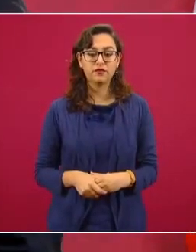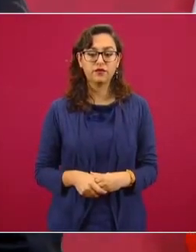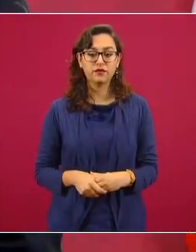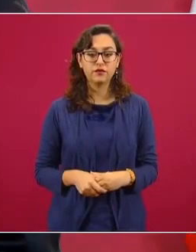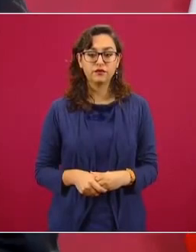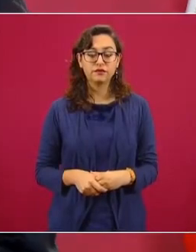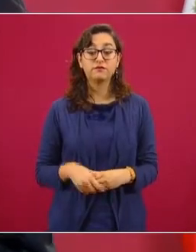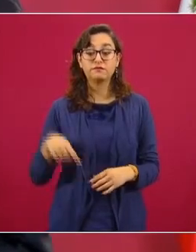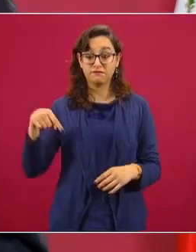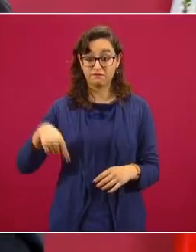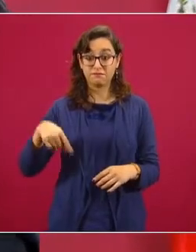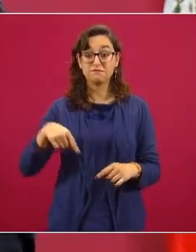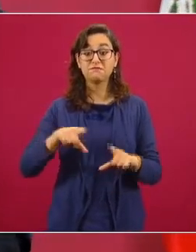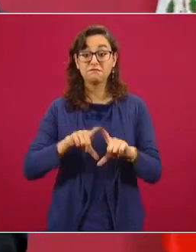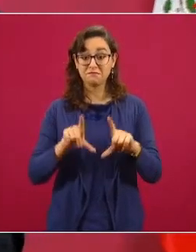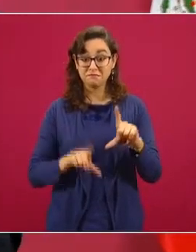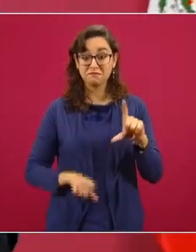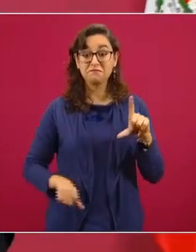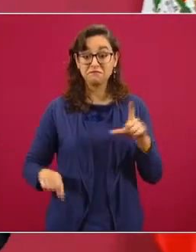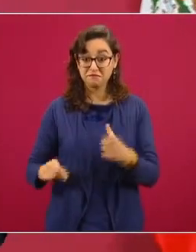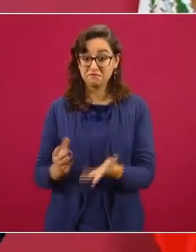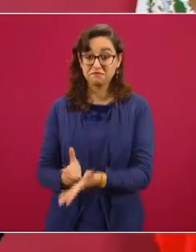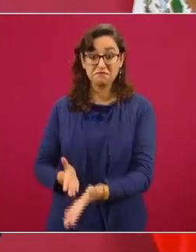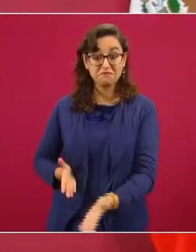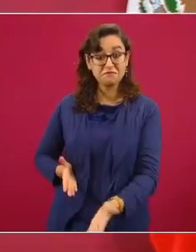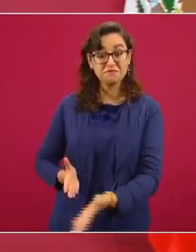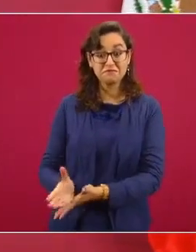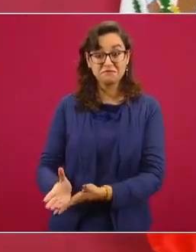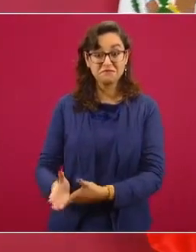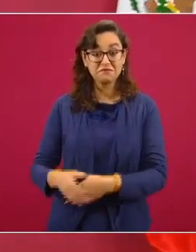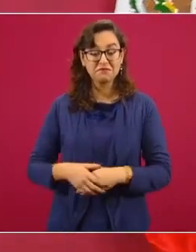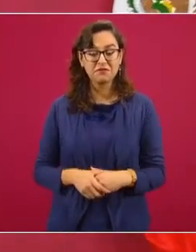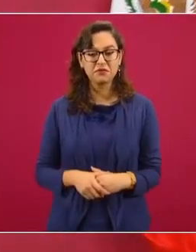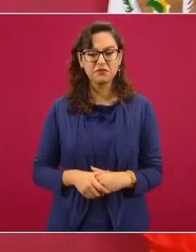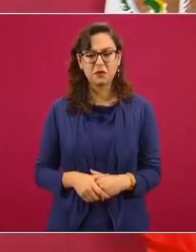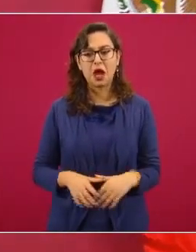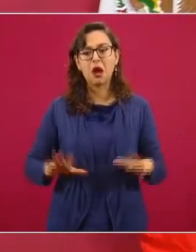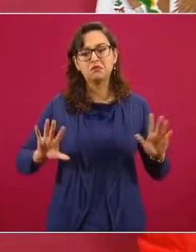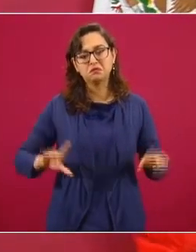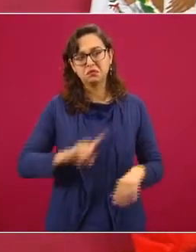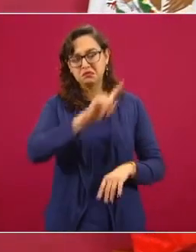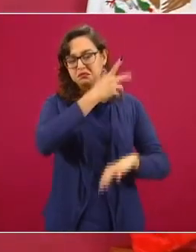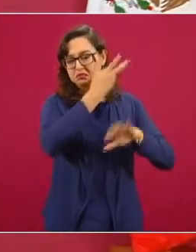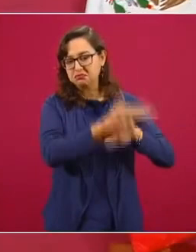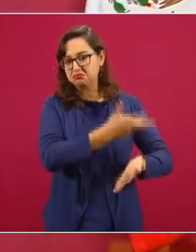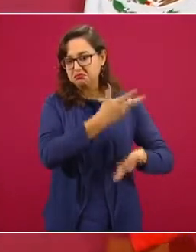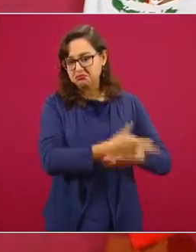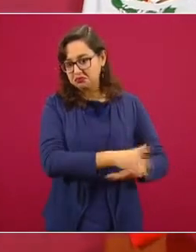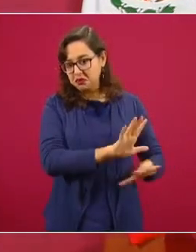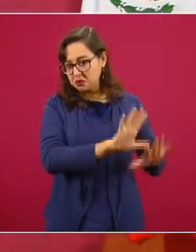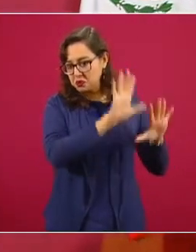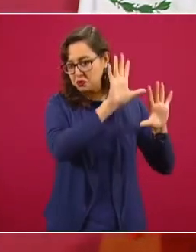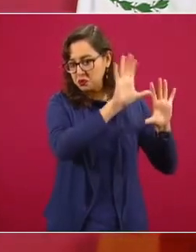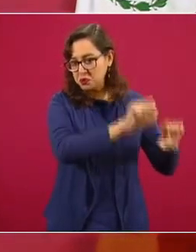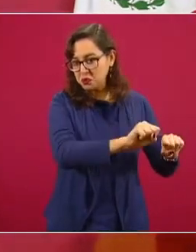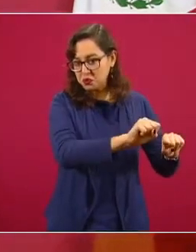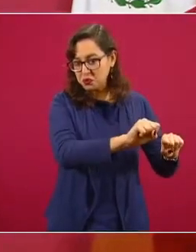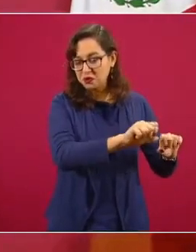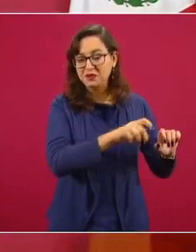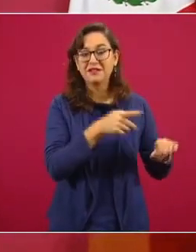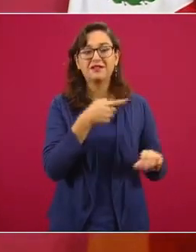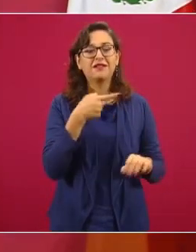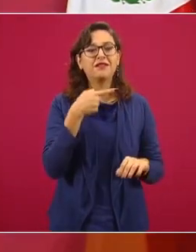Sobre todo en México. Una cosa es que los detengan en Estados Unidos, pero la